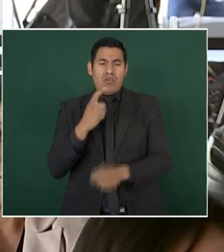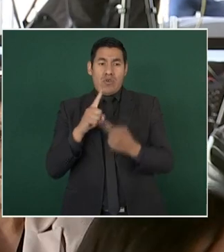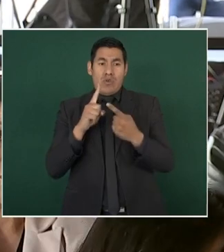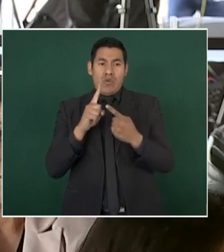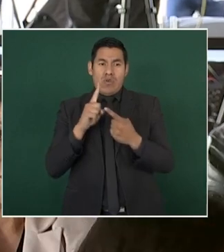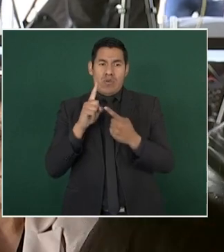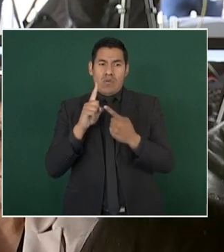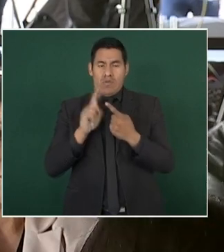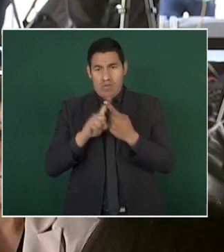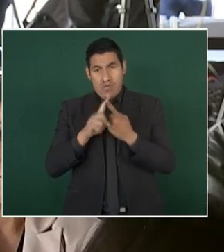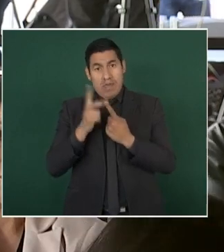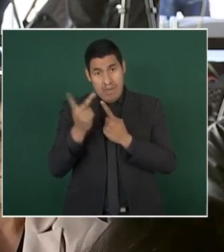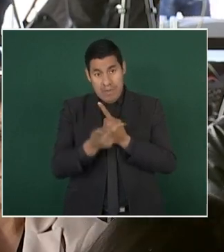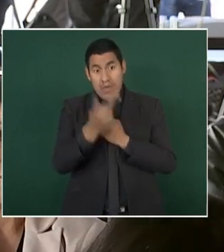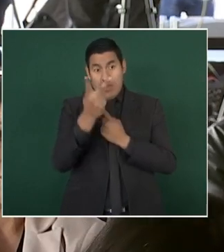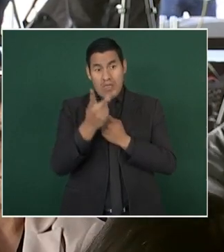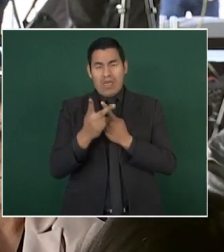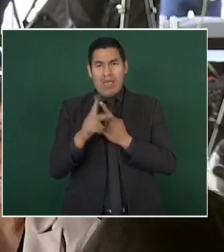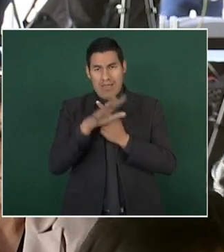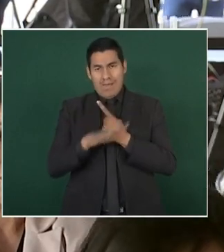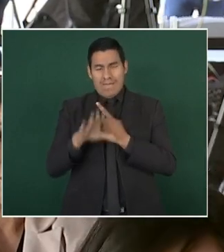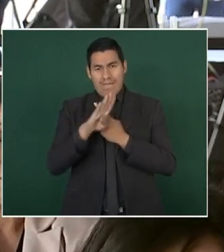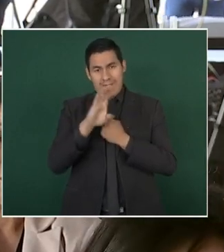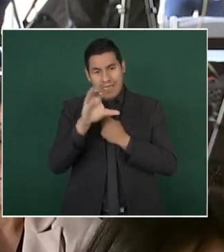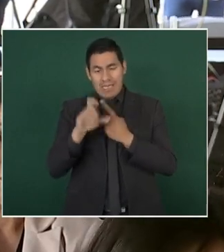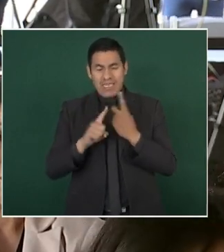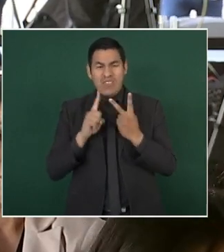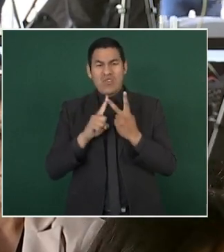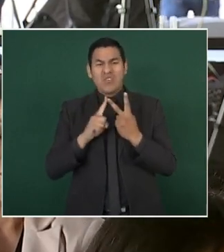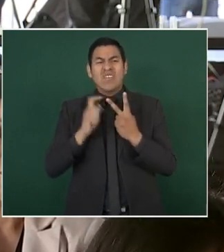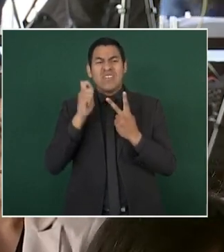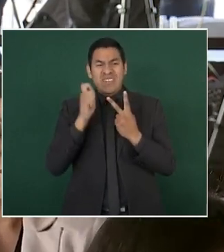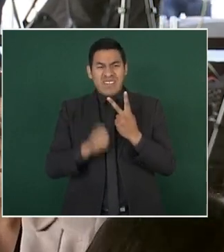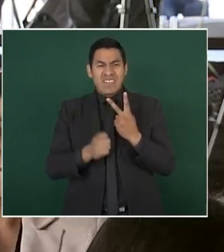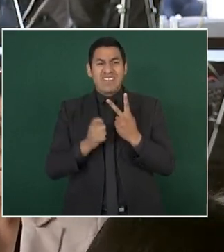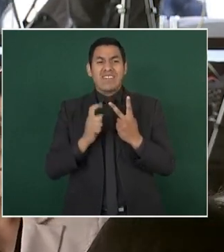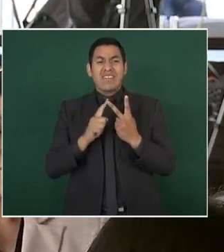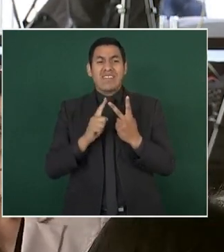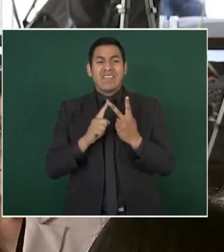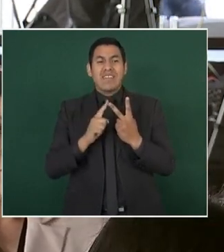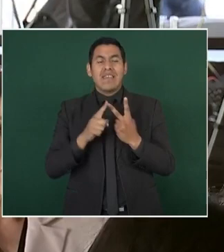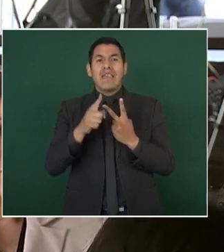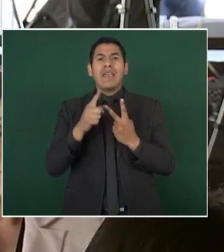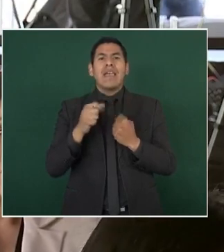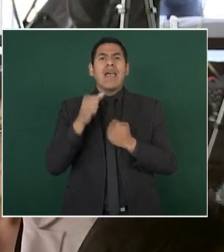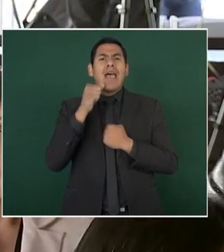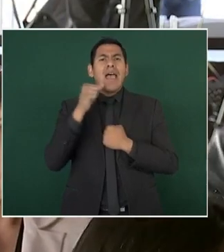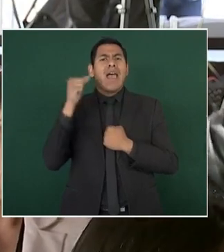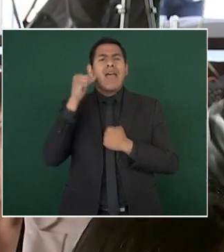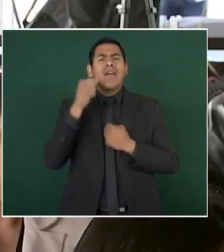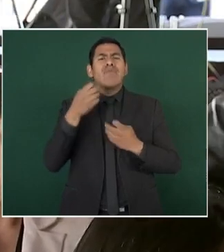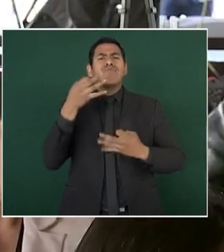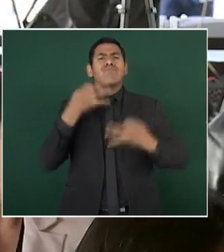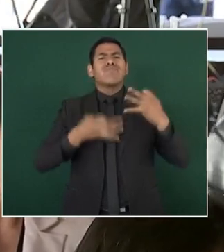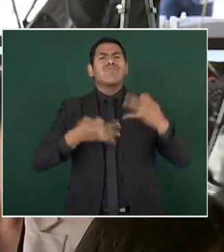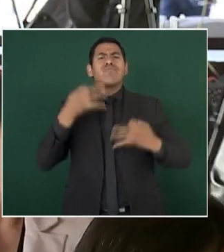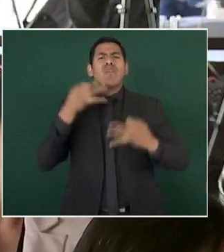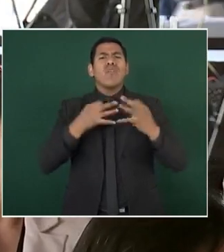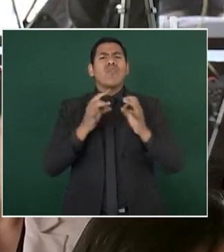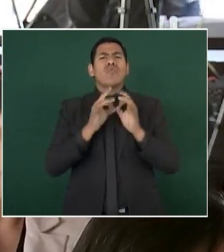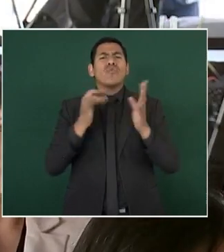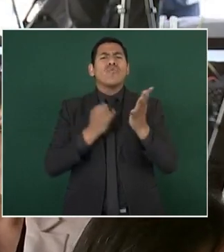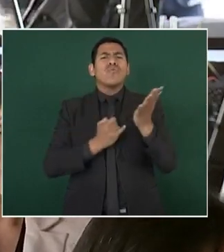mi primera pregunta local y la segunda sería, pues, por supuesto, la decisión ayer de la Corte sobre